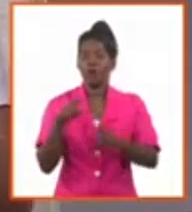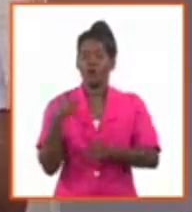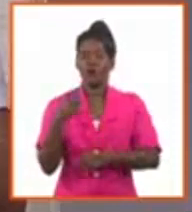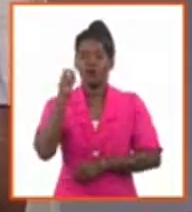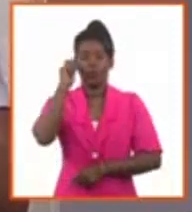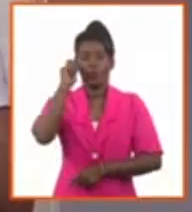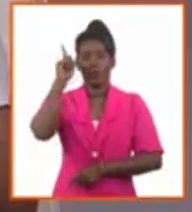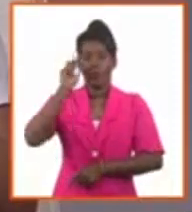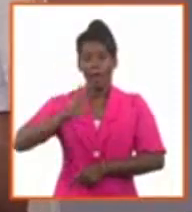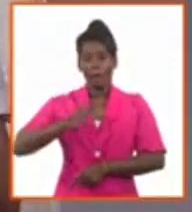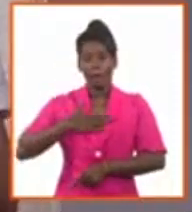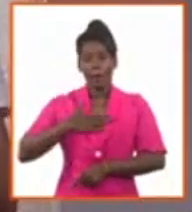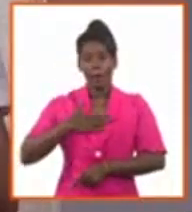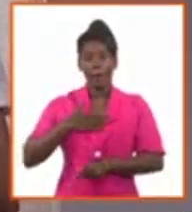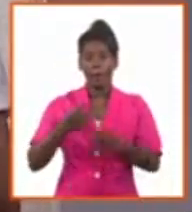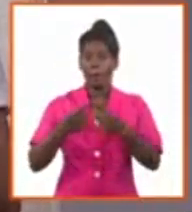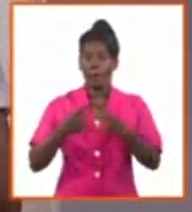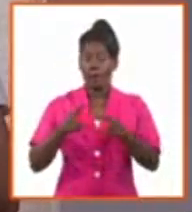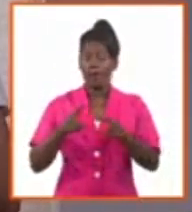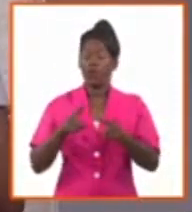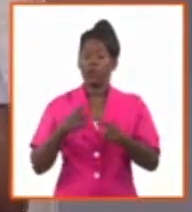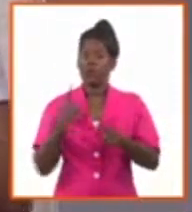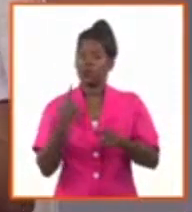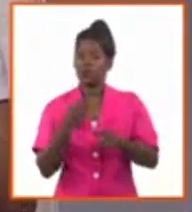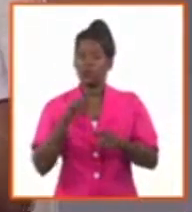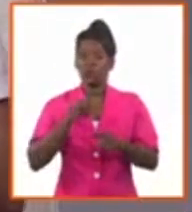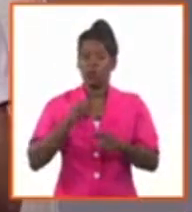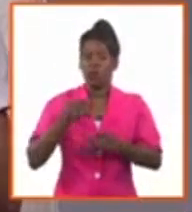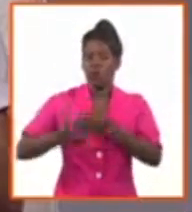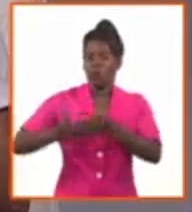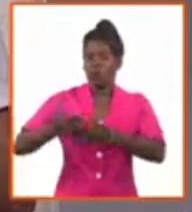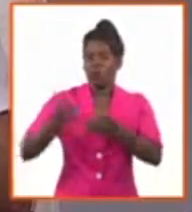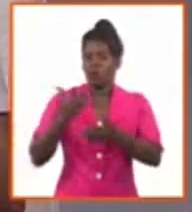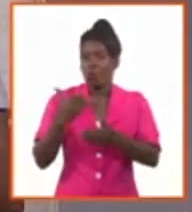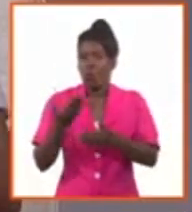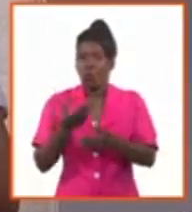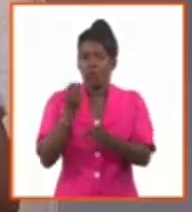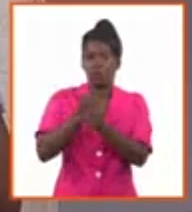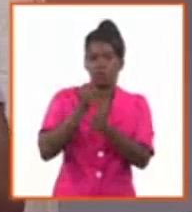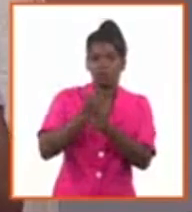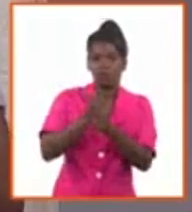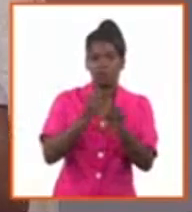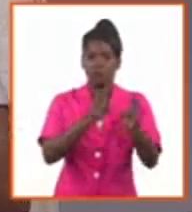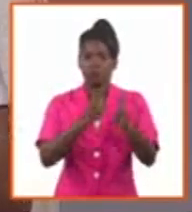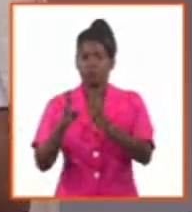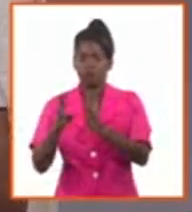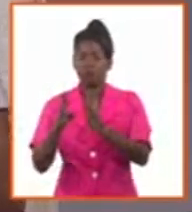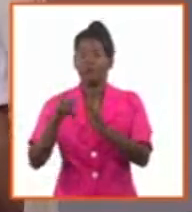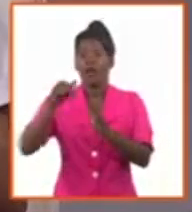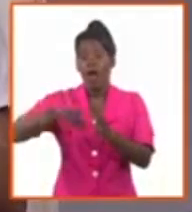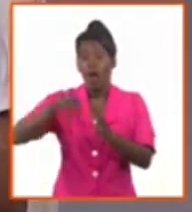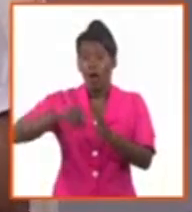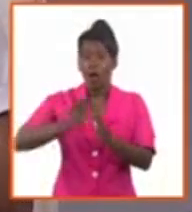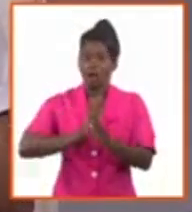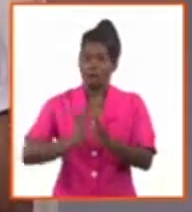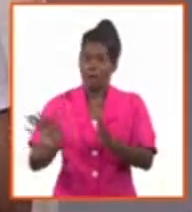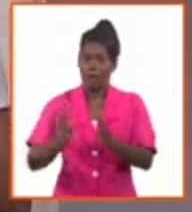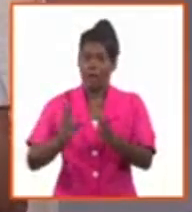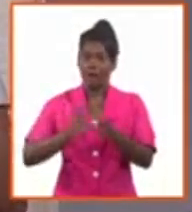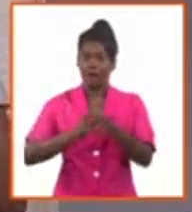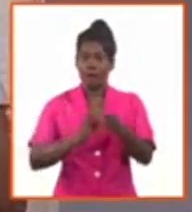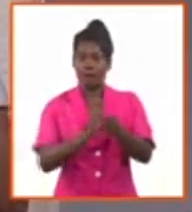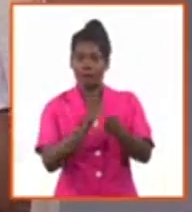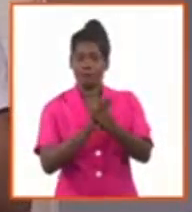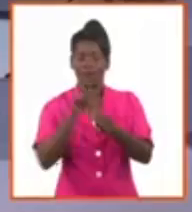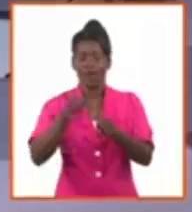nuestra membresía no haya vivido unos importantes procesos como son justamente las elecciones que se están desarrollando en este momento